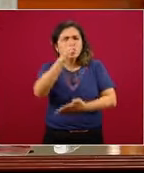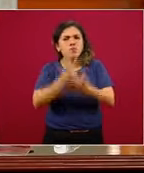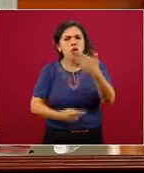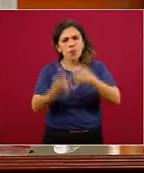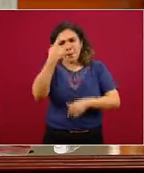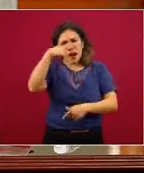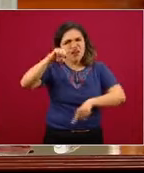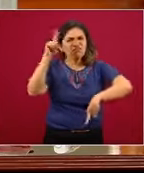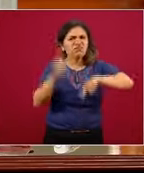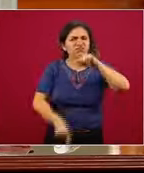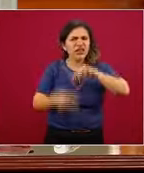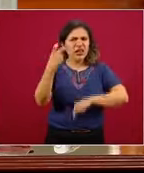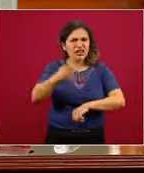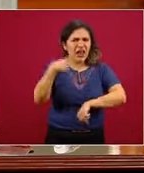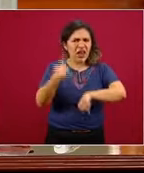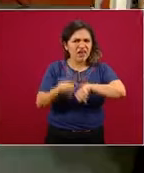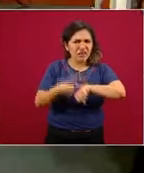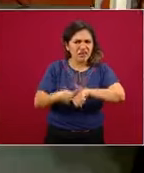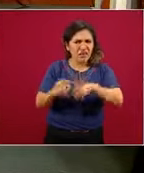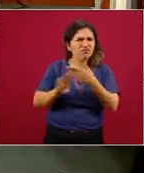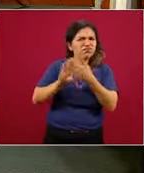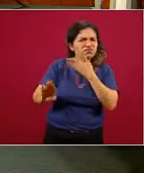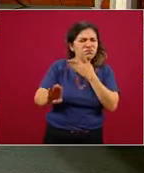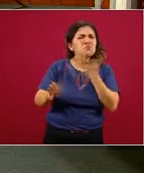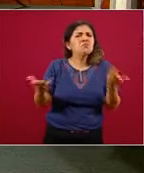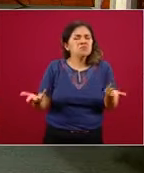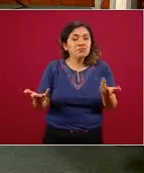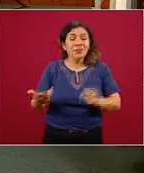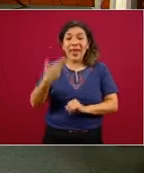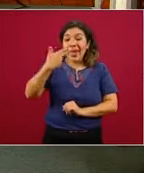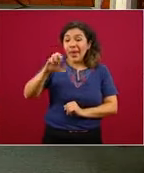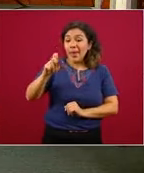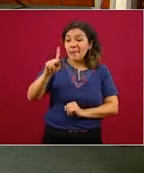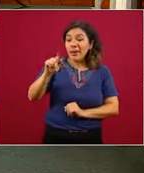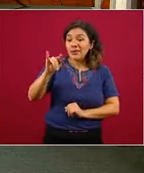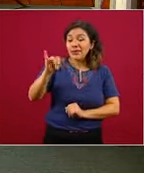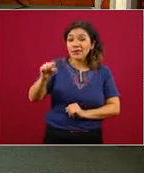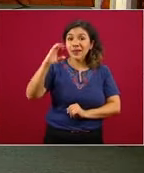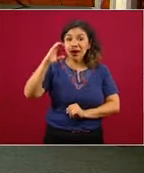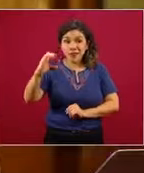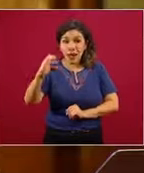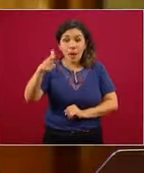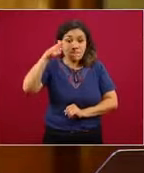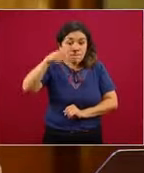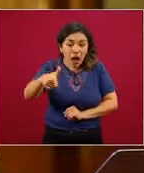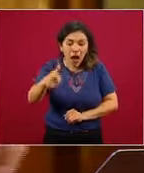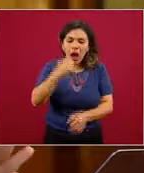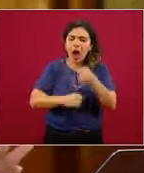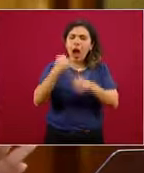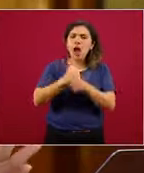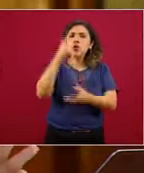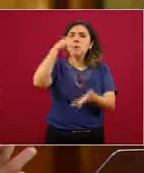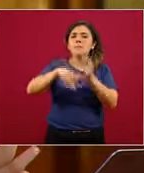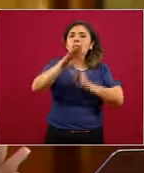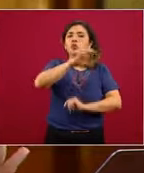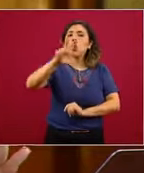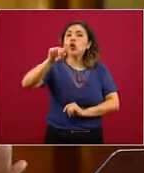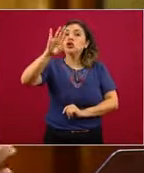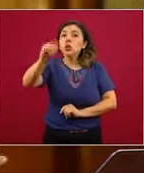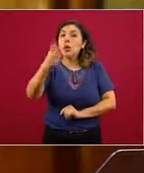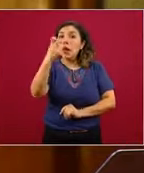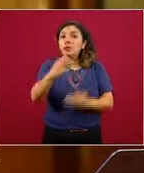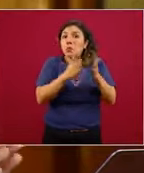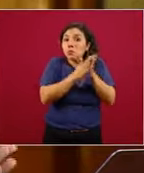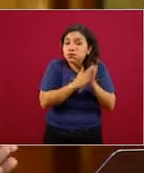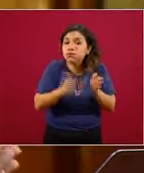de eliminación para la hepatitis C? Hepatitis C se identificó en 1989 y desde entonces ha